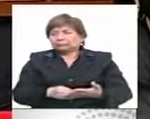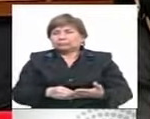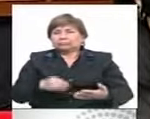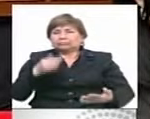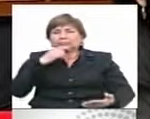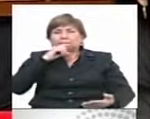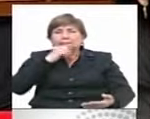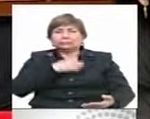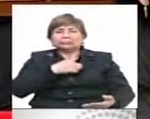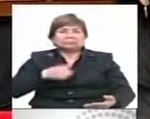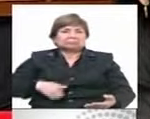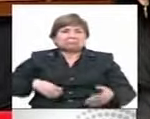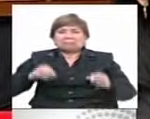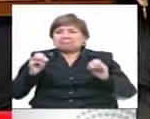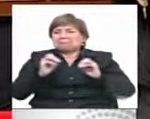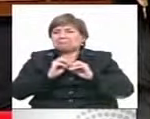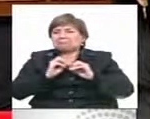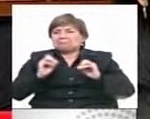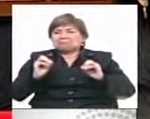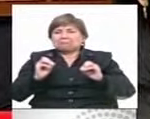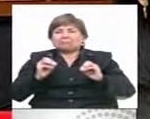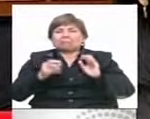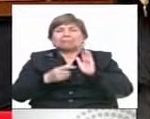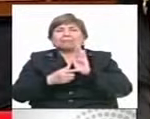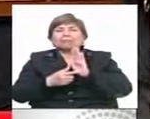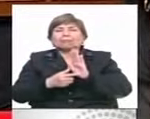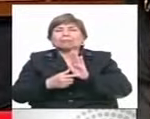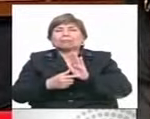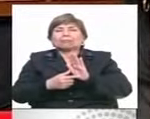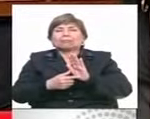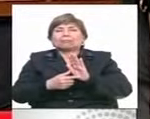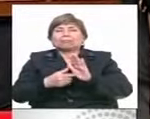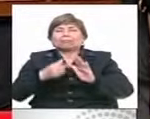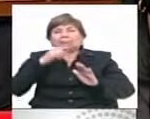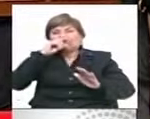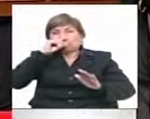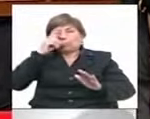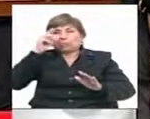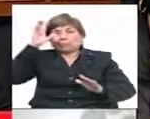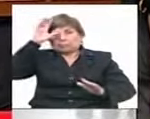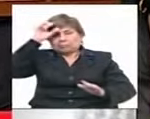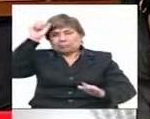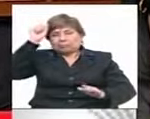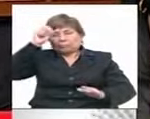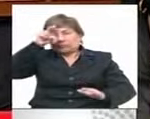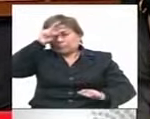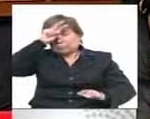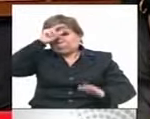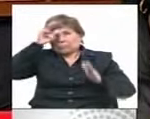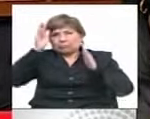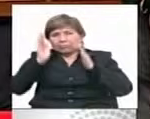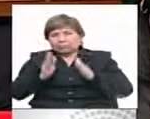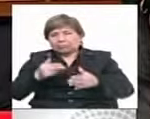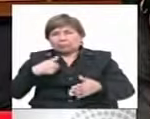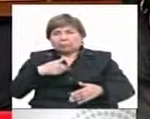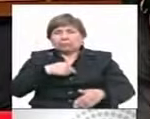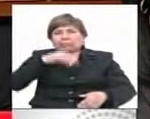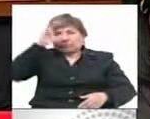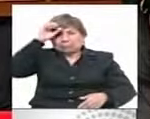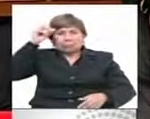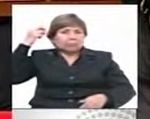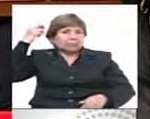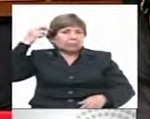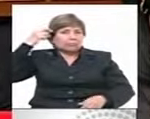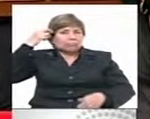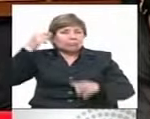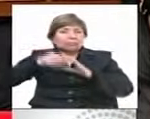Premier, no ha hecho sino mostrar a la prestigiosa Cancillería peruana y a nuestra prestigiosa política